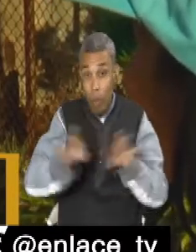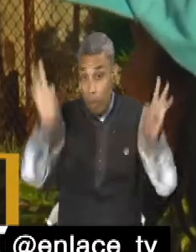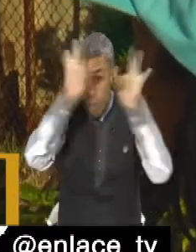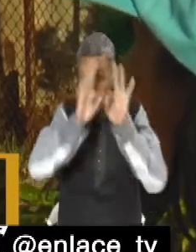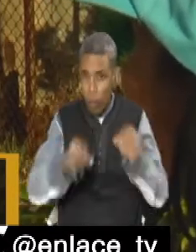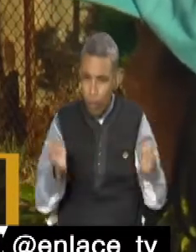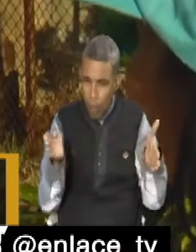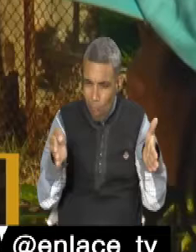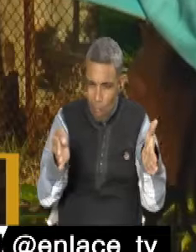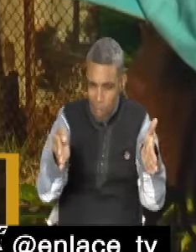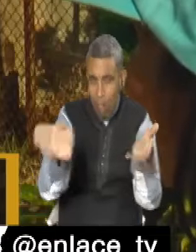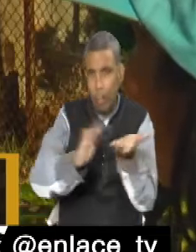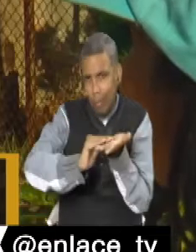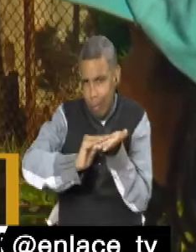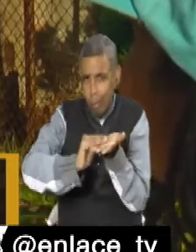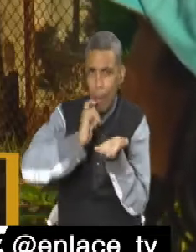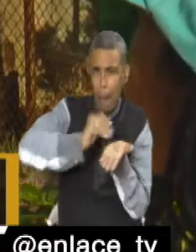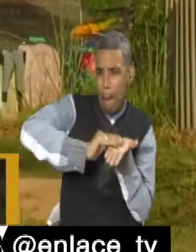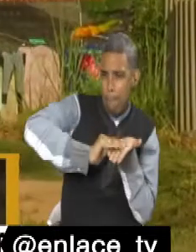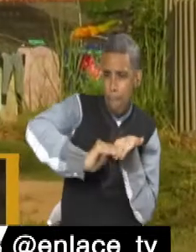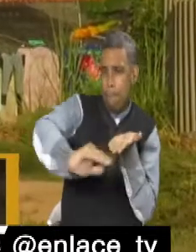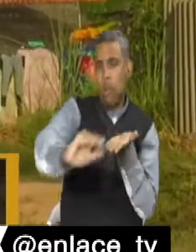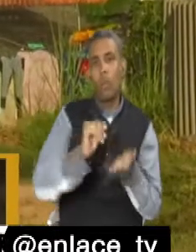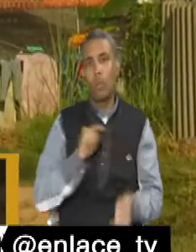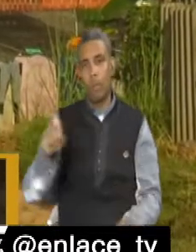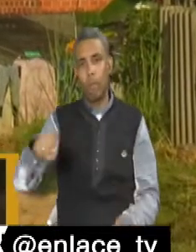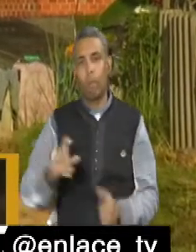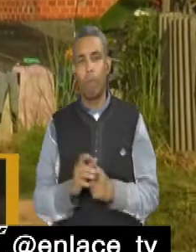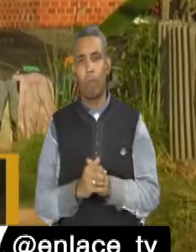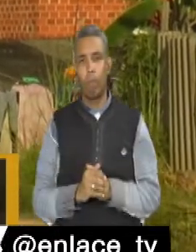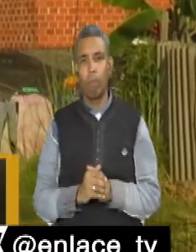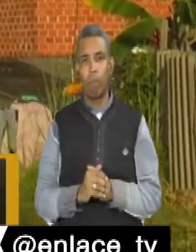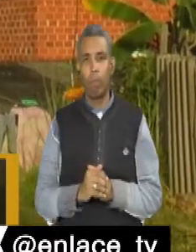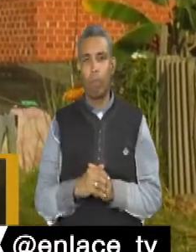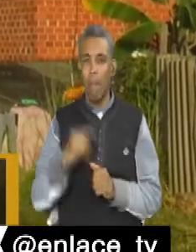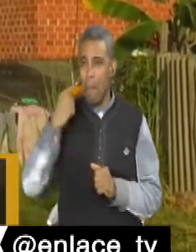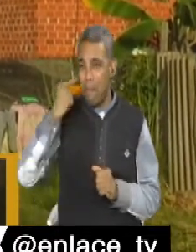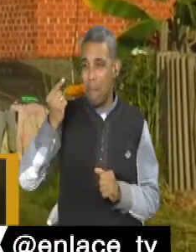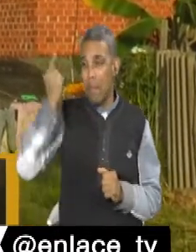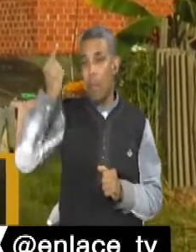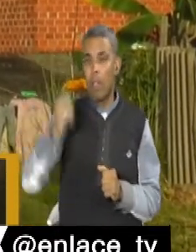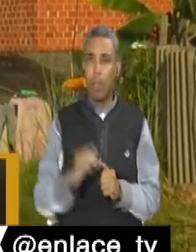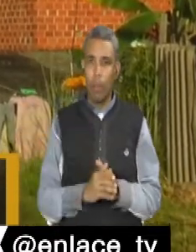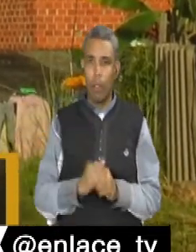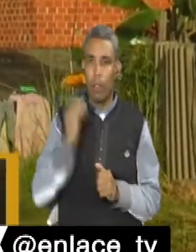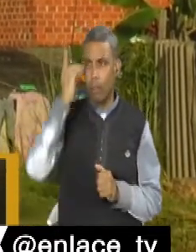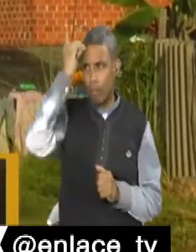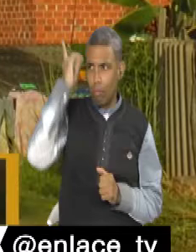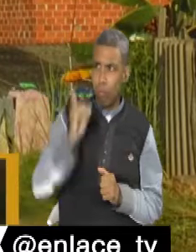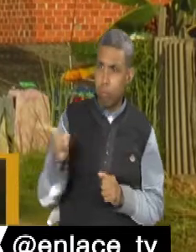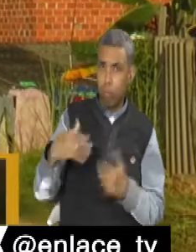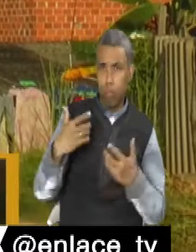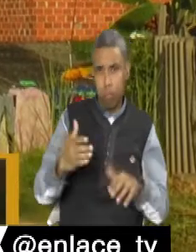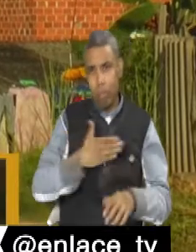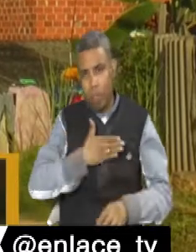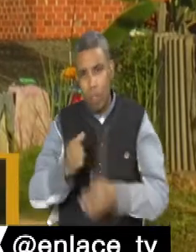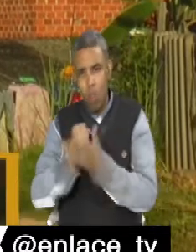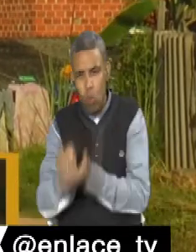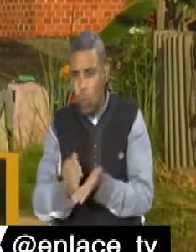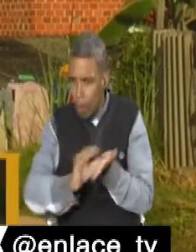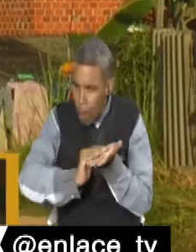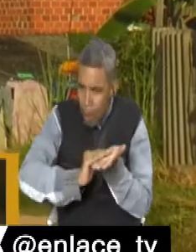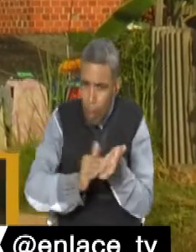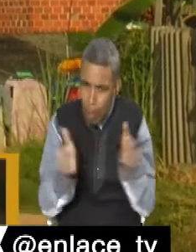de la calle 74B del barrio San Judas. Reconocen que es la primera vez que las vías del sector son intervenidas, por eso no quieren perder